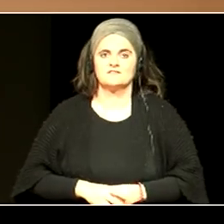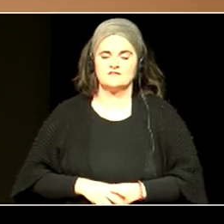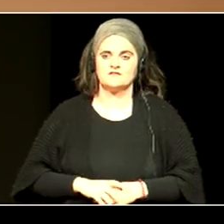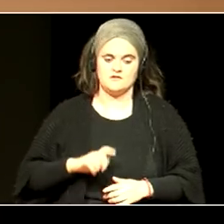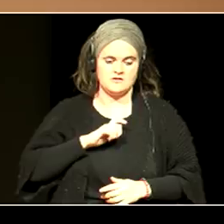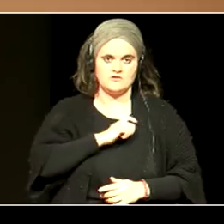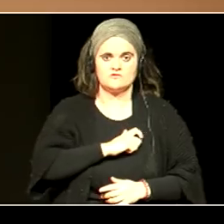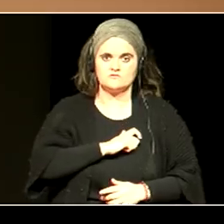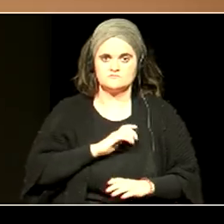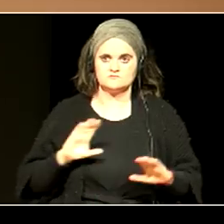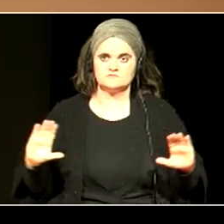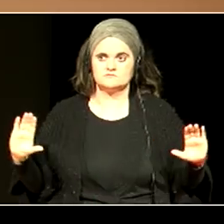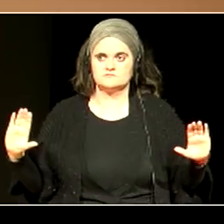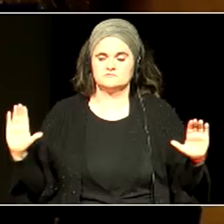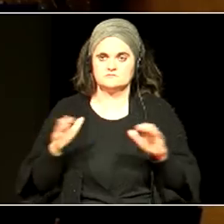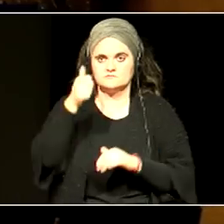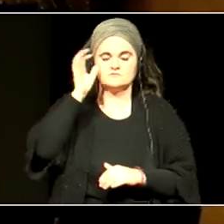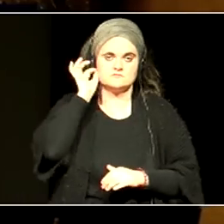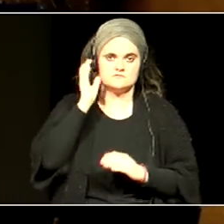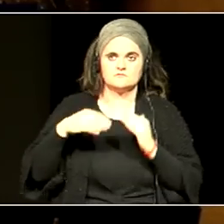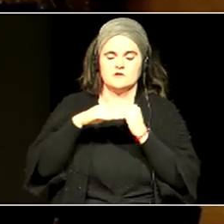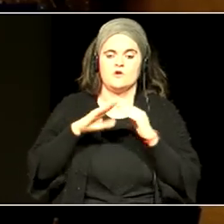vale feminist insut